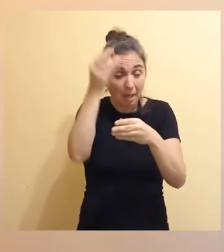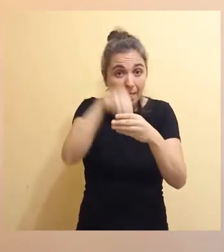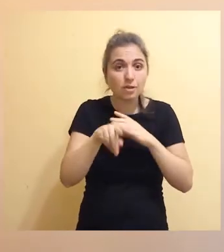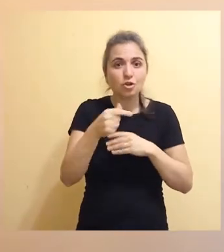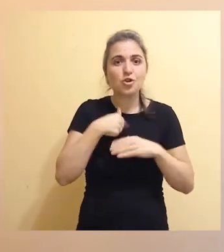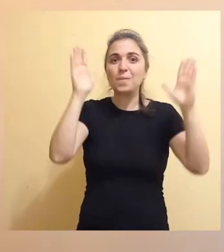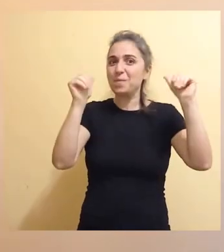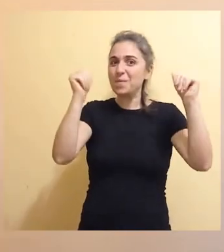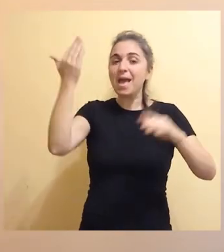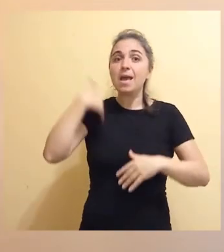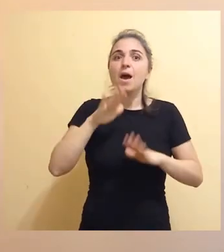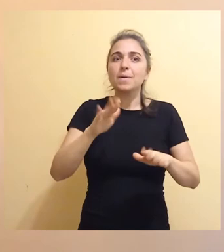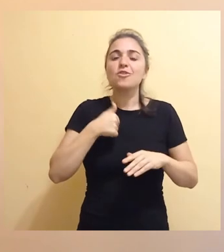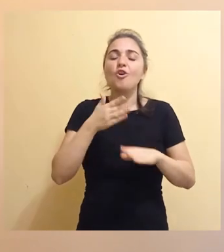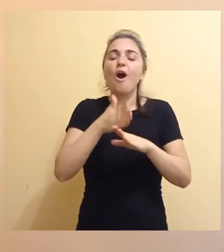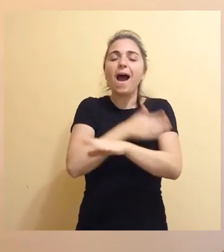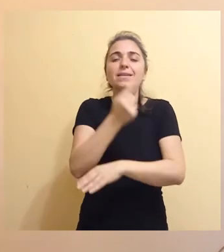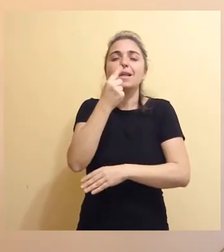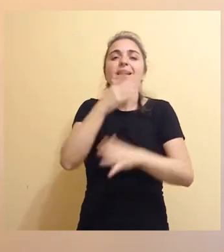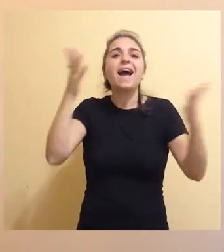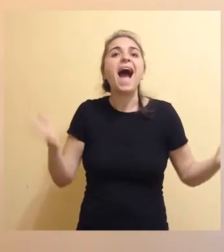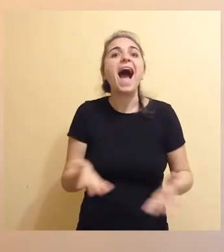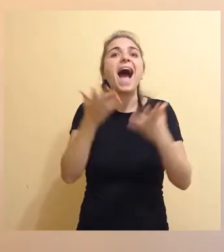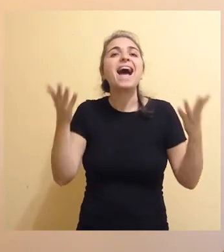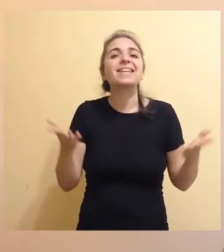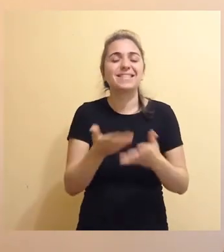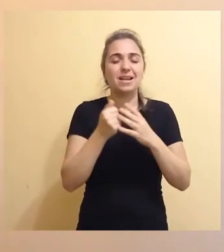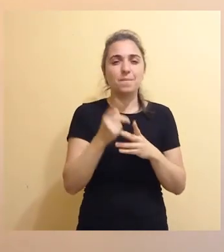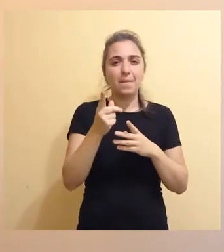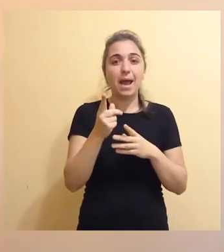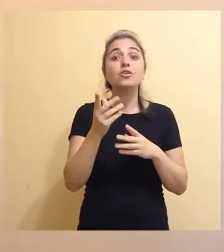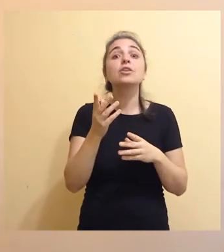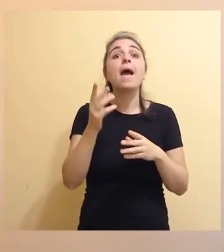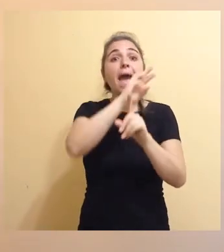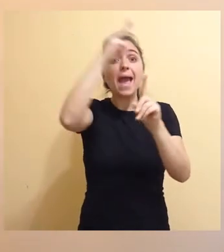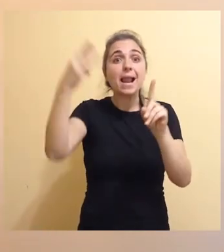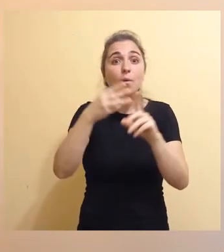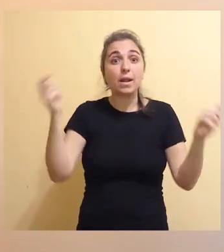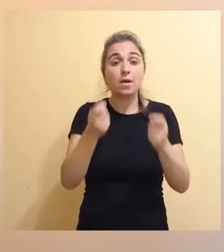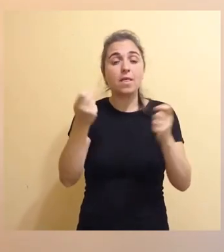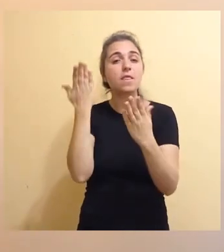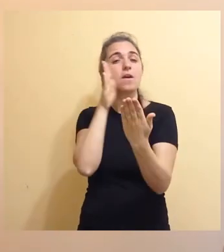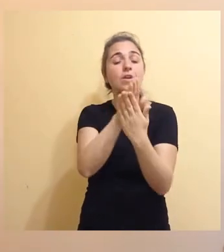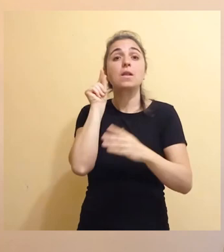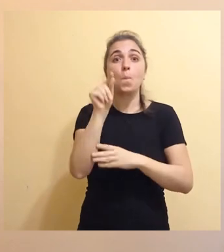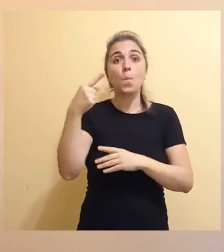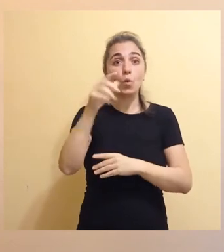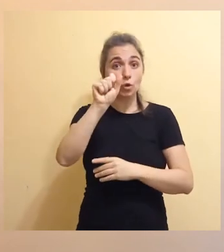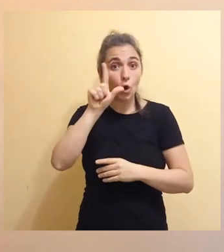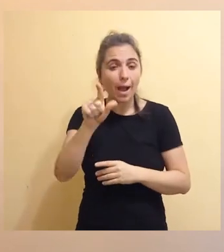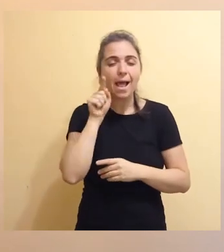virtuales. Yo ya me despido, pero no quiero hacerlo sin antes animaros a que entréis en la página web de la